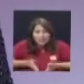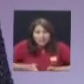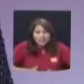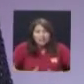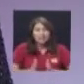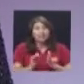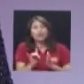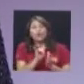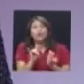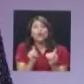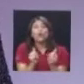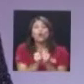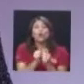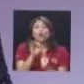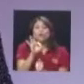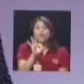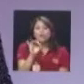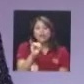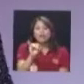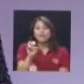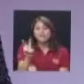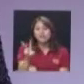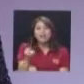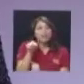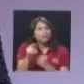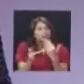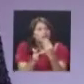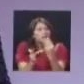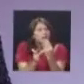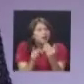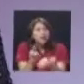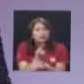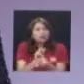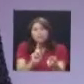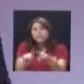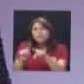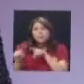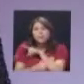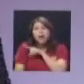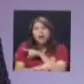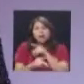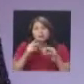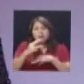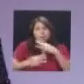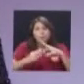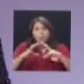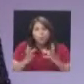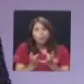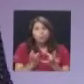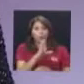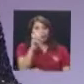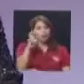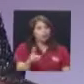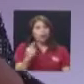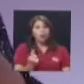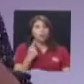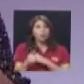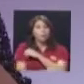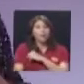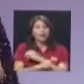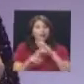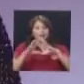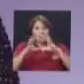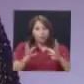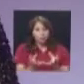así que que es una técnica que se usa en todas partes del mundo costa rica es el único país en el mundo donde se